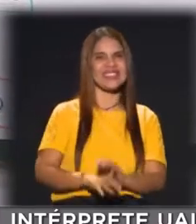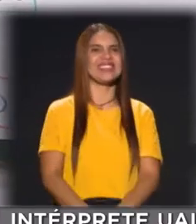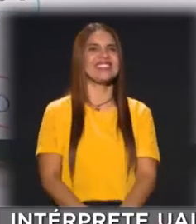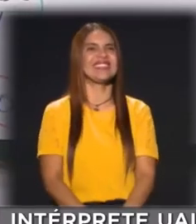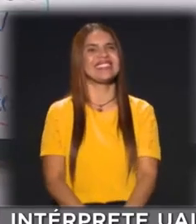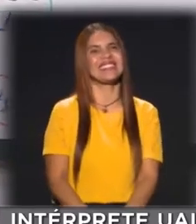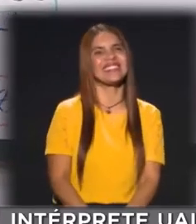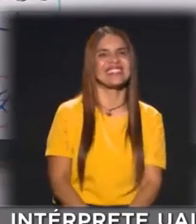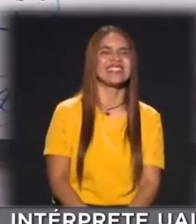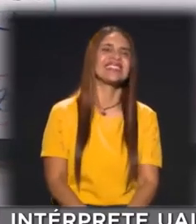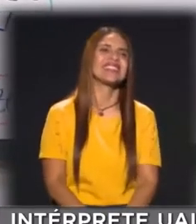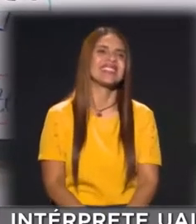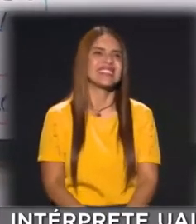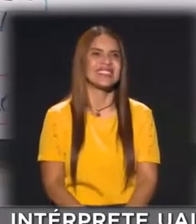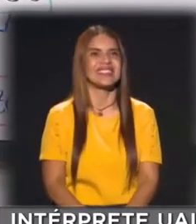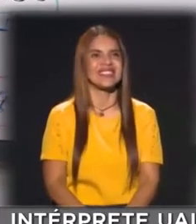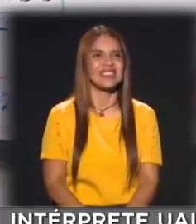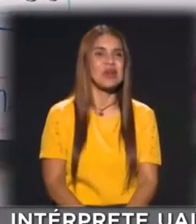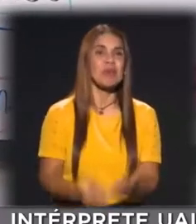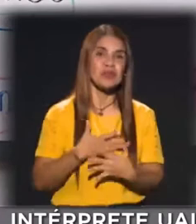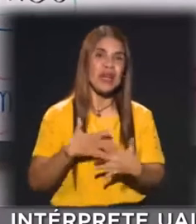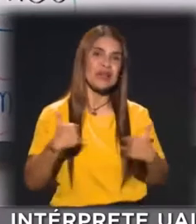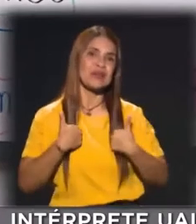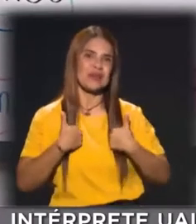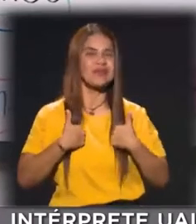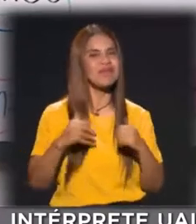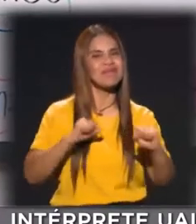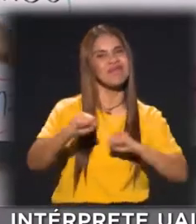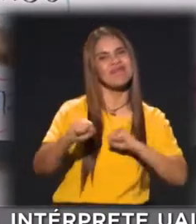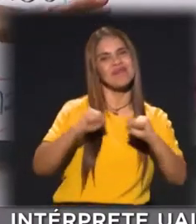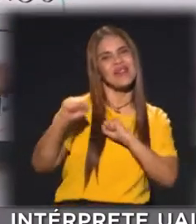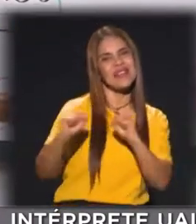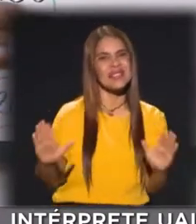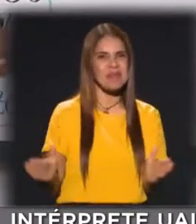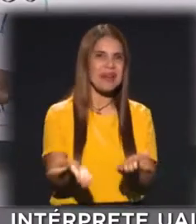¿Cómo es? Eso es. Mira usted.